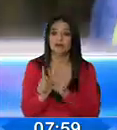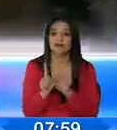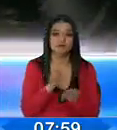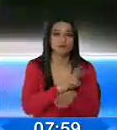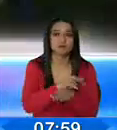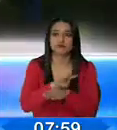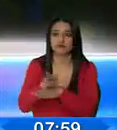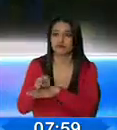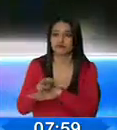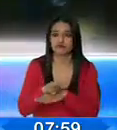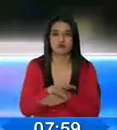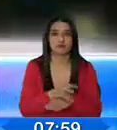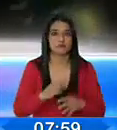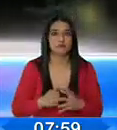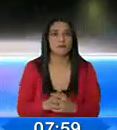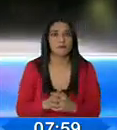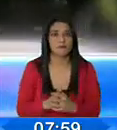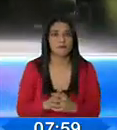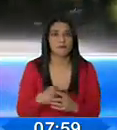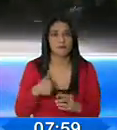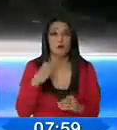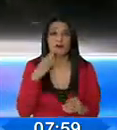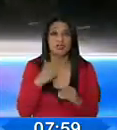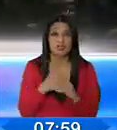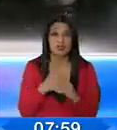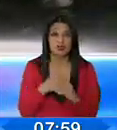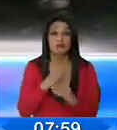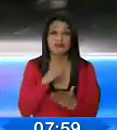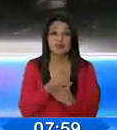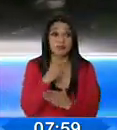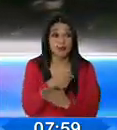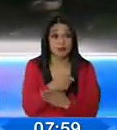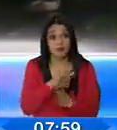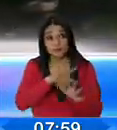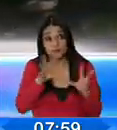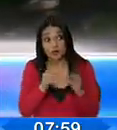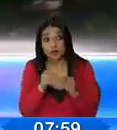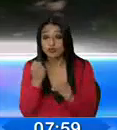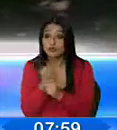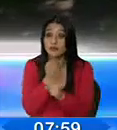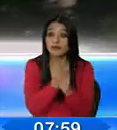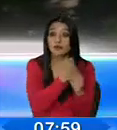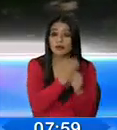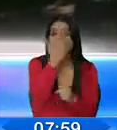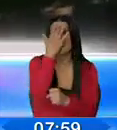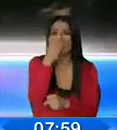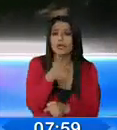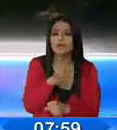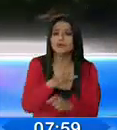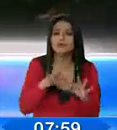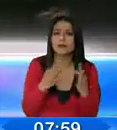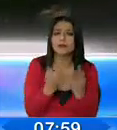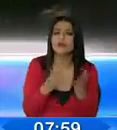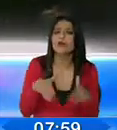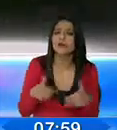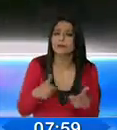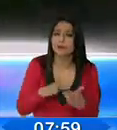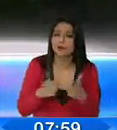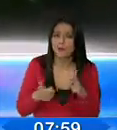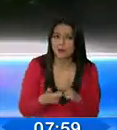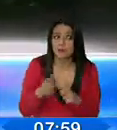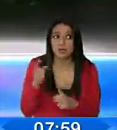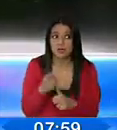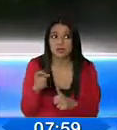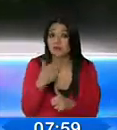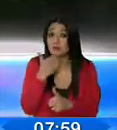inspecciones. Nuestro afán es simplemente conocer la realidad de todo lo que está pasando y ver también si es que se necesitan